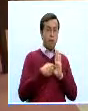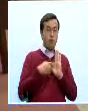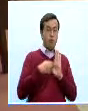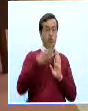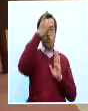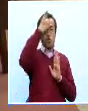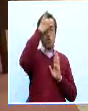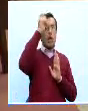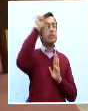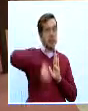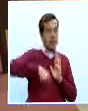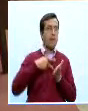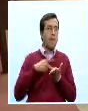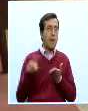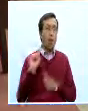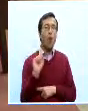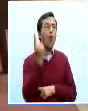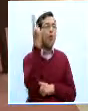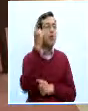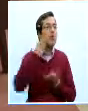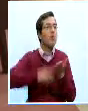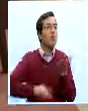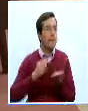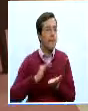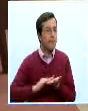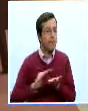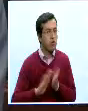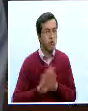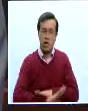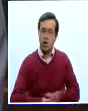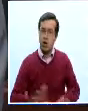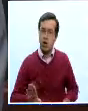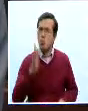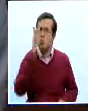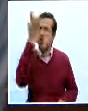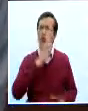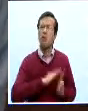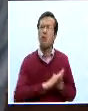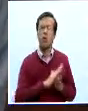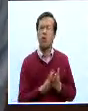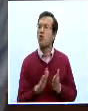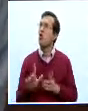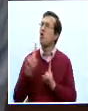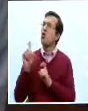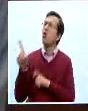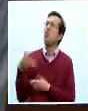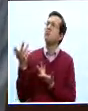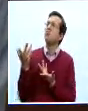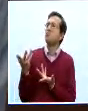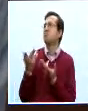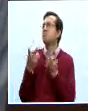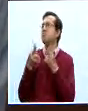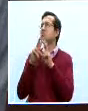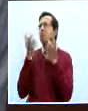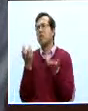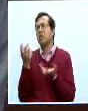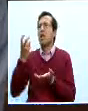los impuestos y las obligaciones de los ciudadanos Por qué se decide perdonar en este caso generar una amnistía sobre los intereses